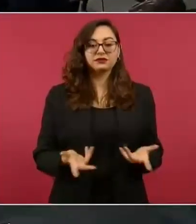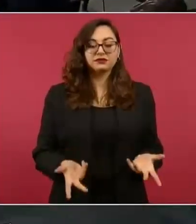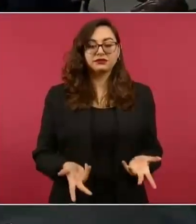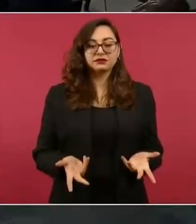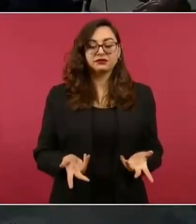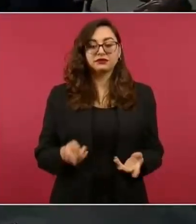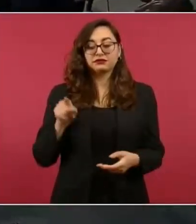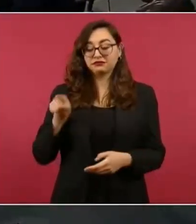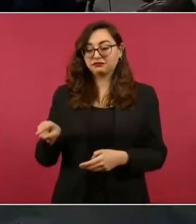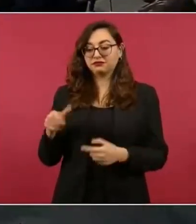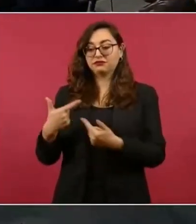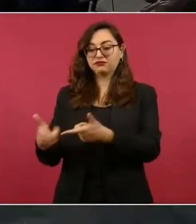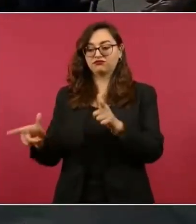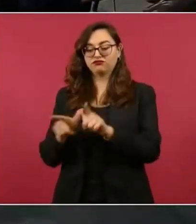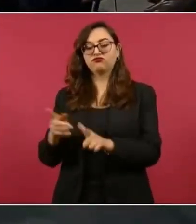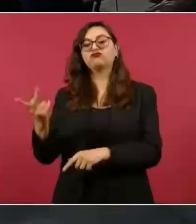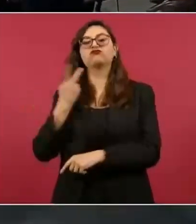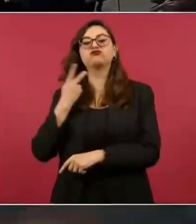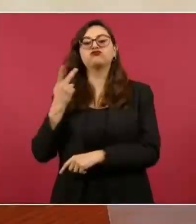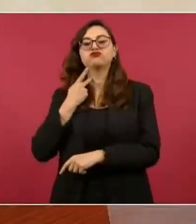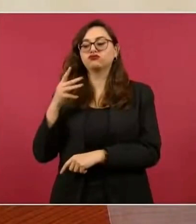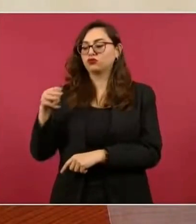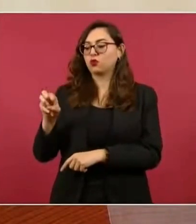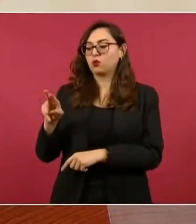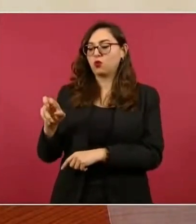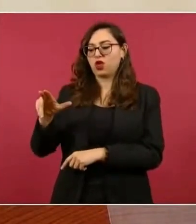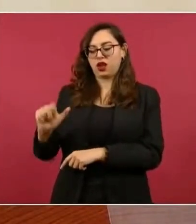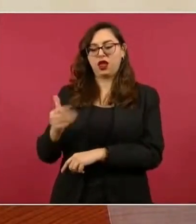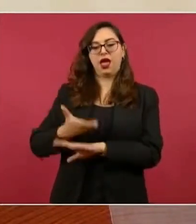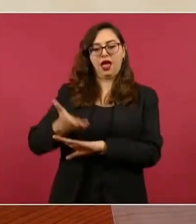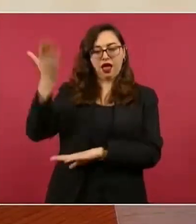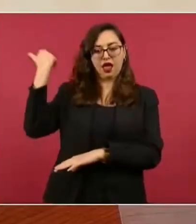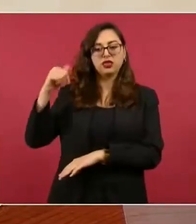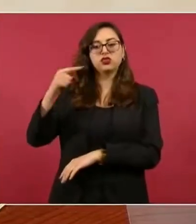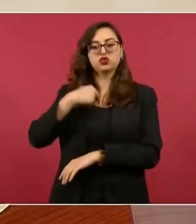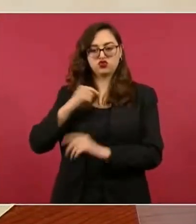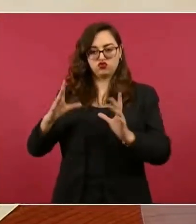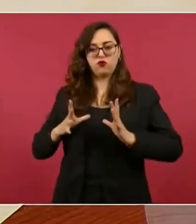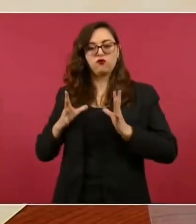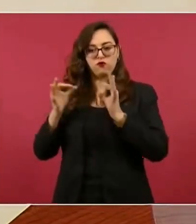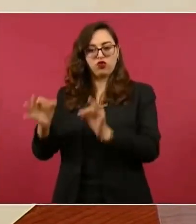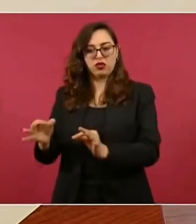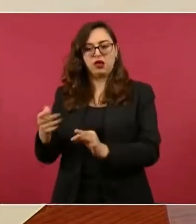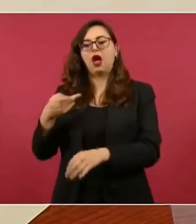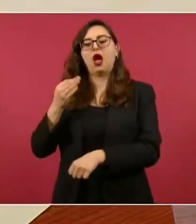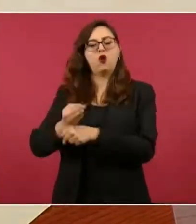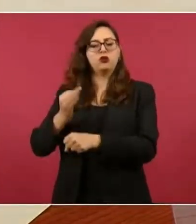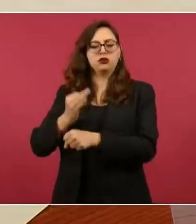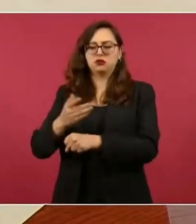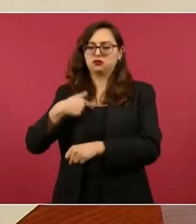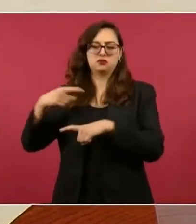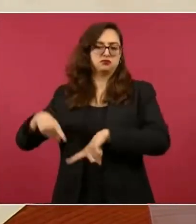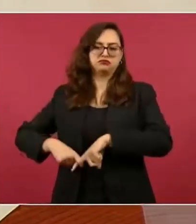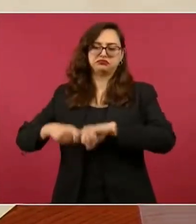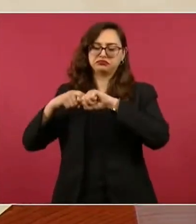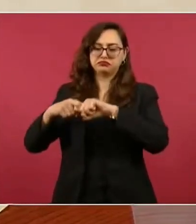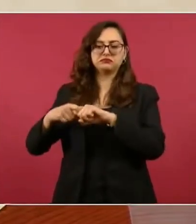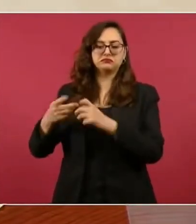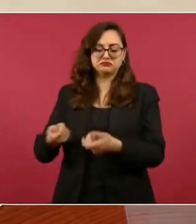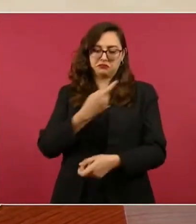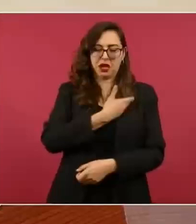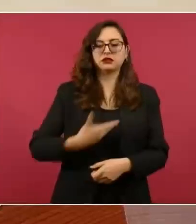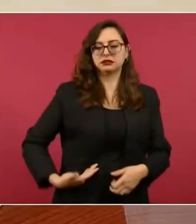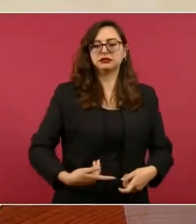fundamos y que ahora tengo licencia para ocuparme de la presidencia, ya está definida